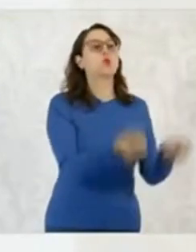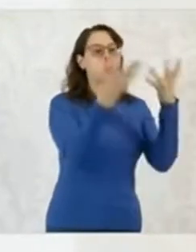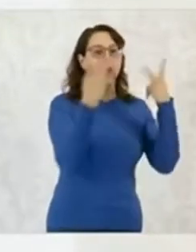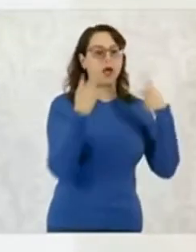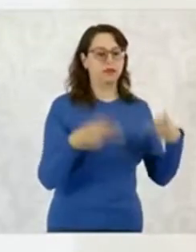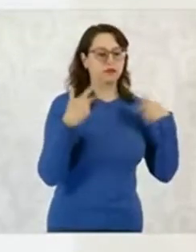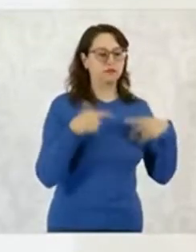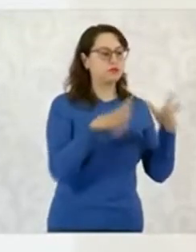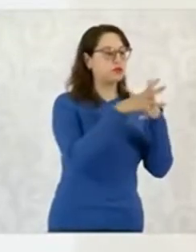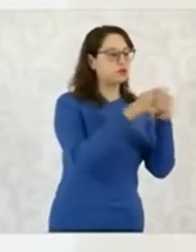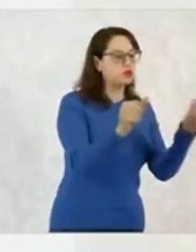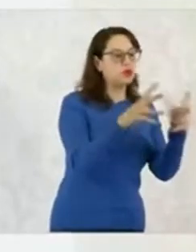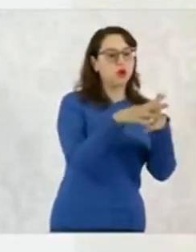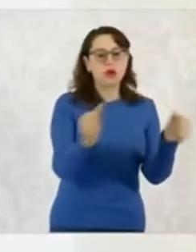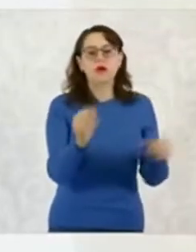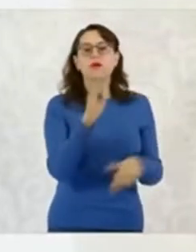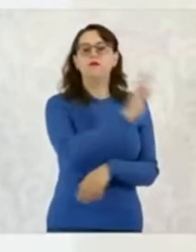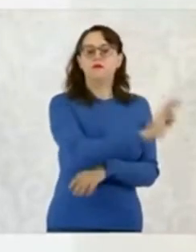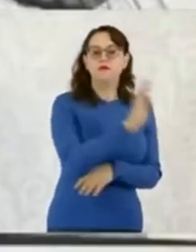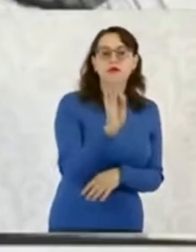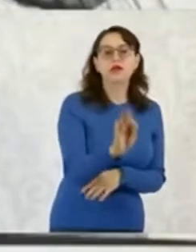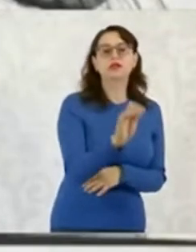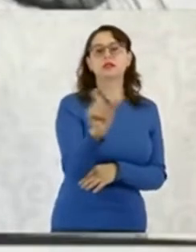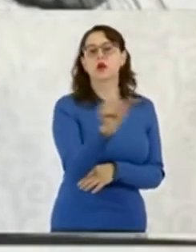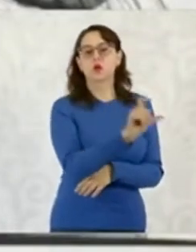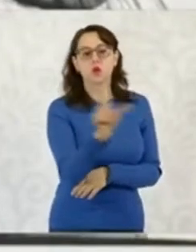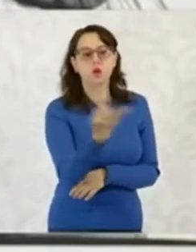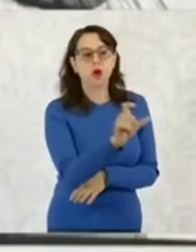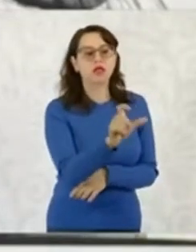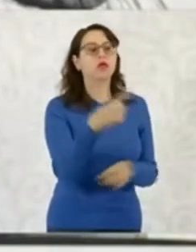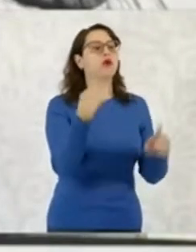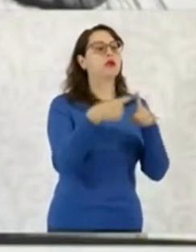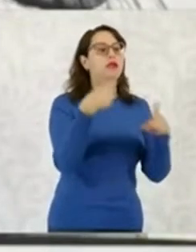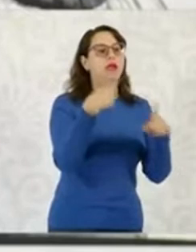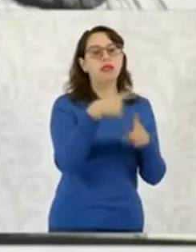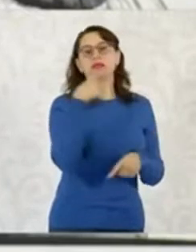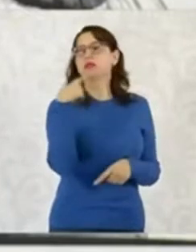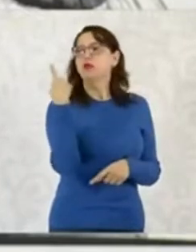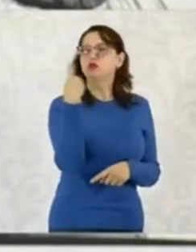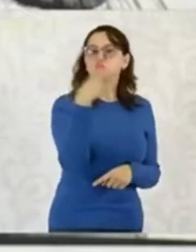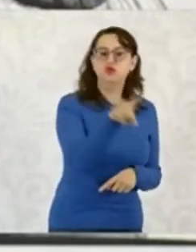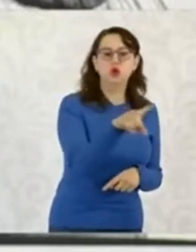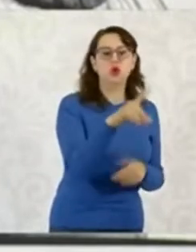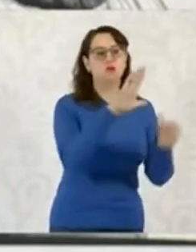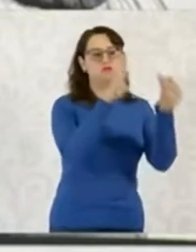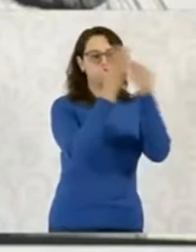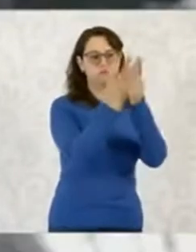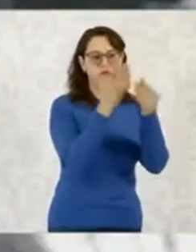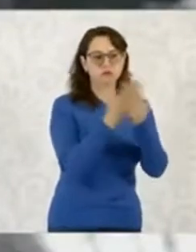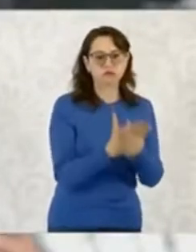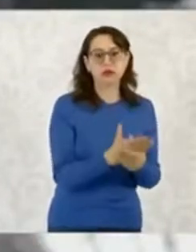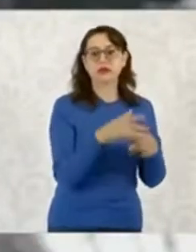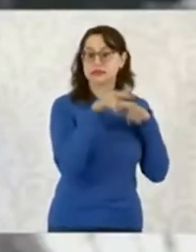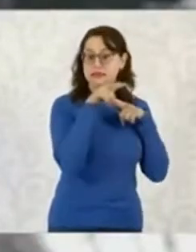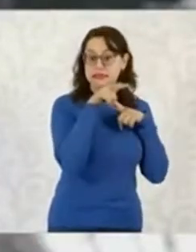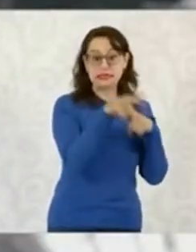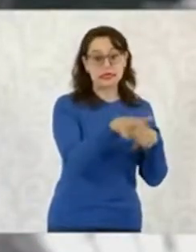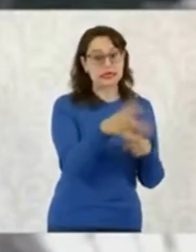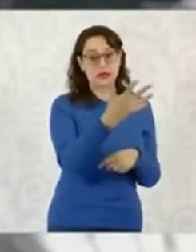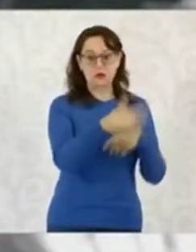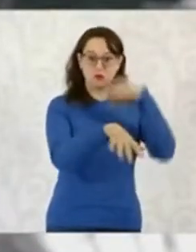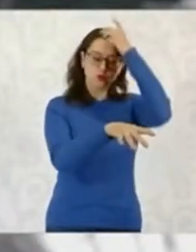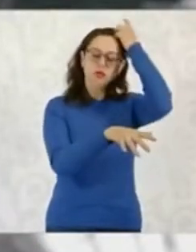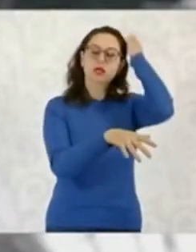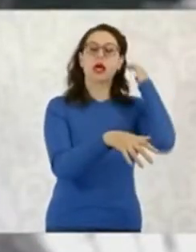en qué fecha se dieron, de dónde vienen las fuentes, y seguir buscando y modificar